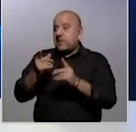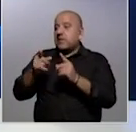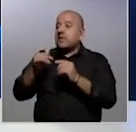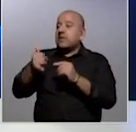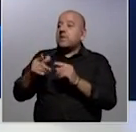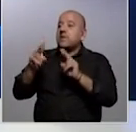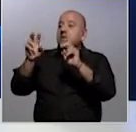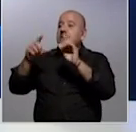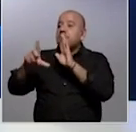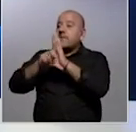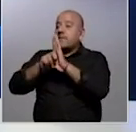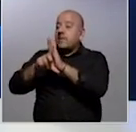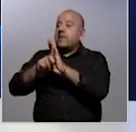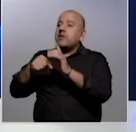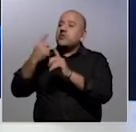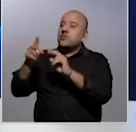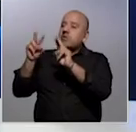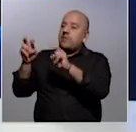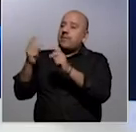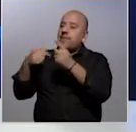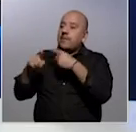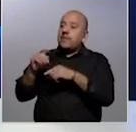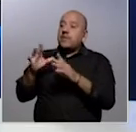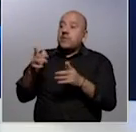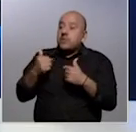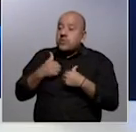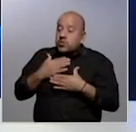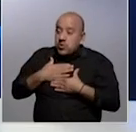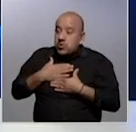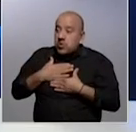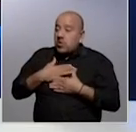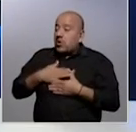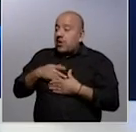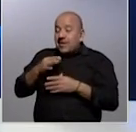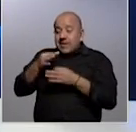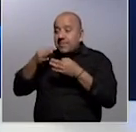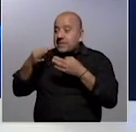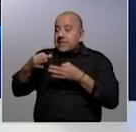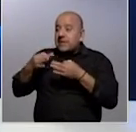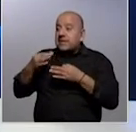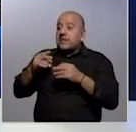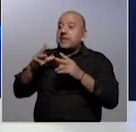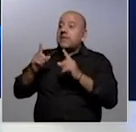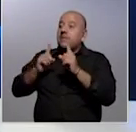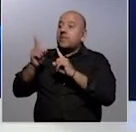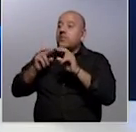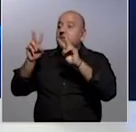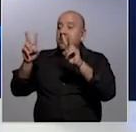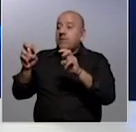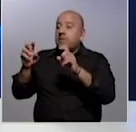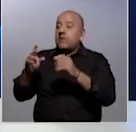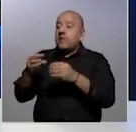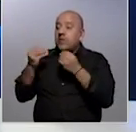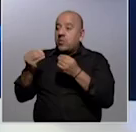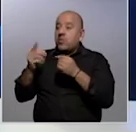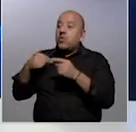a la ley por eso sería para otro tema pero en definitiva nos da competencias específicas en determinados temas como también así